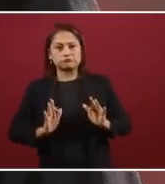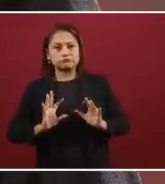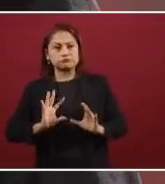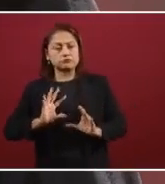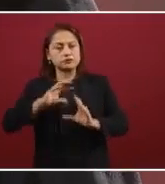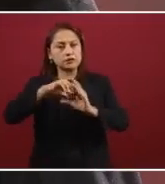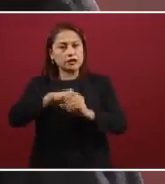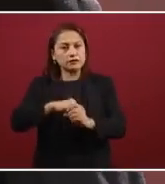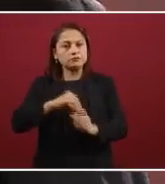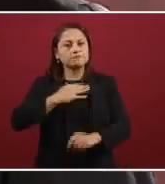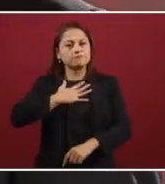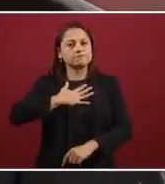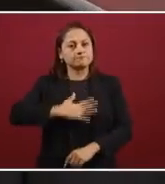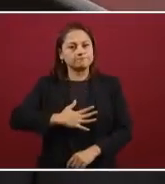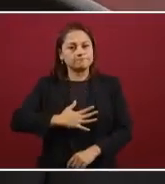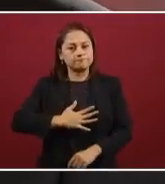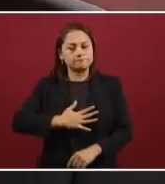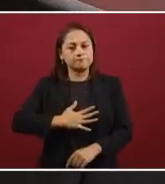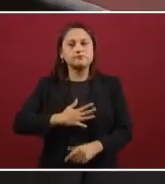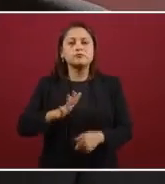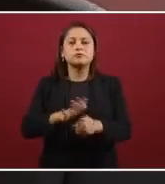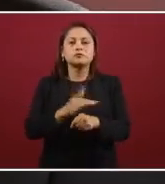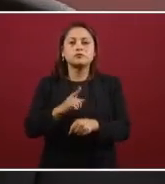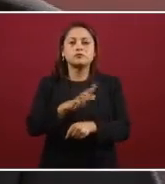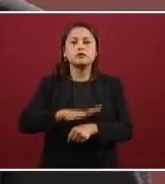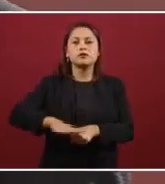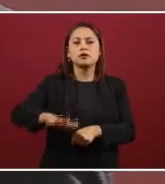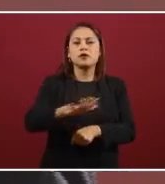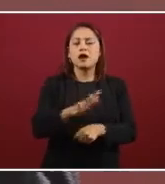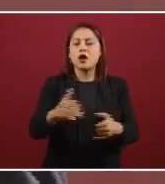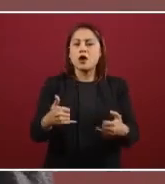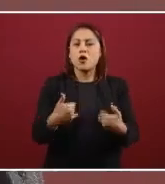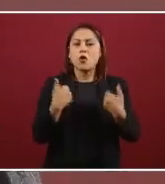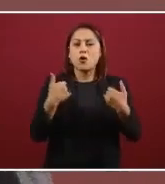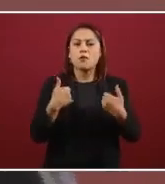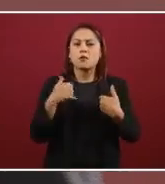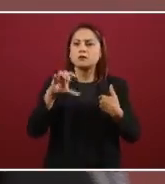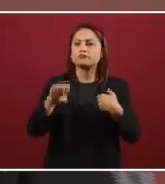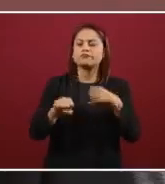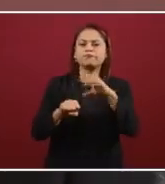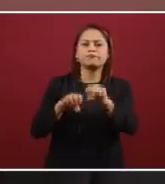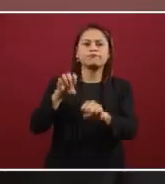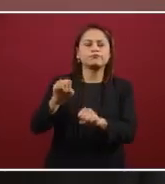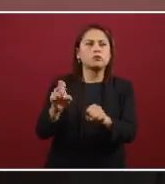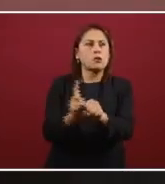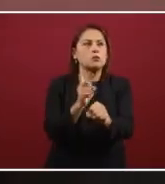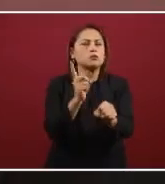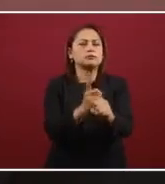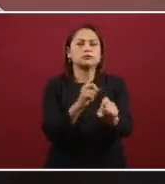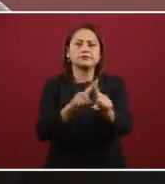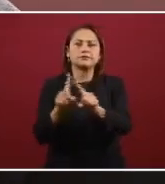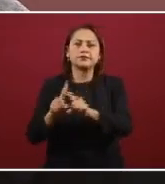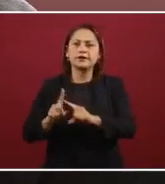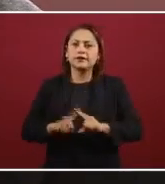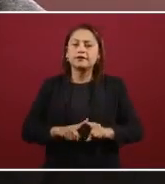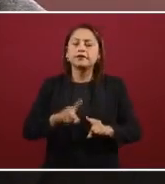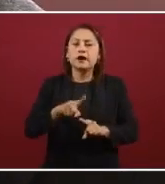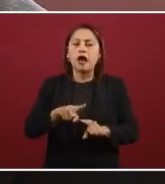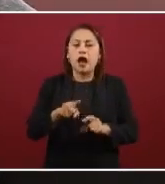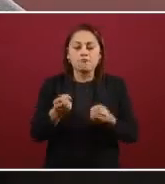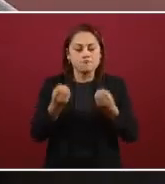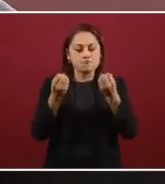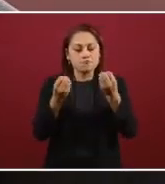el que haya oportunidades para los jóvenes, que no nos quedemos nada más